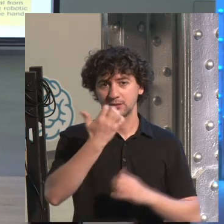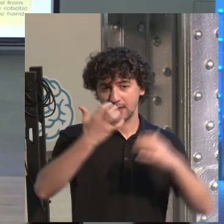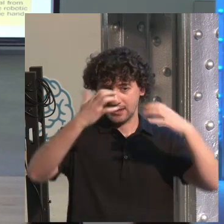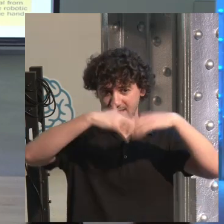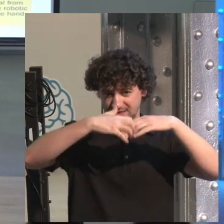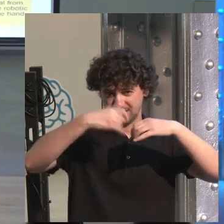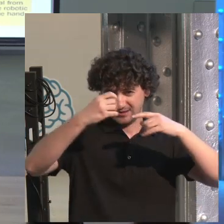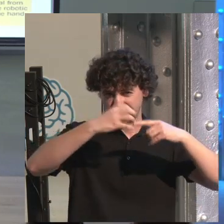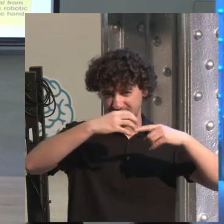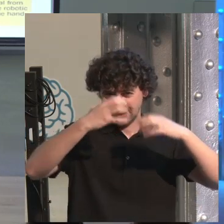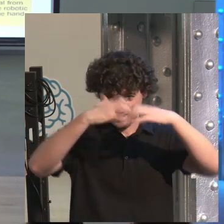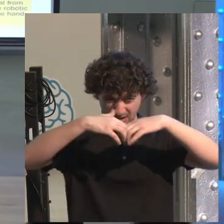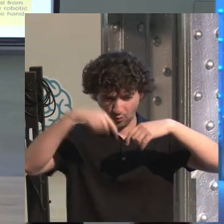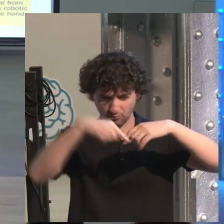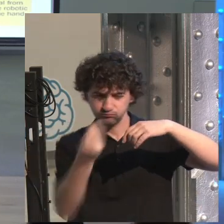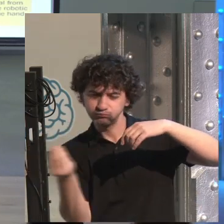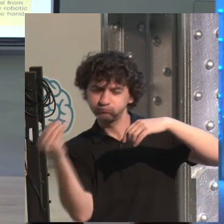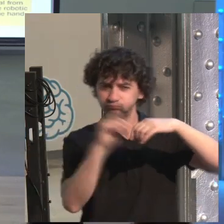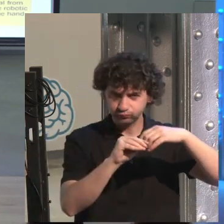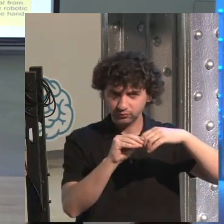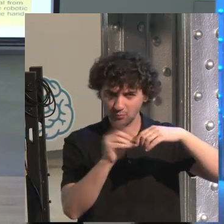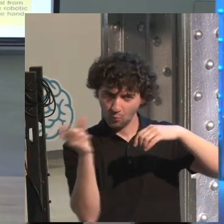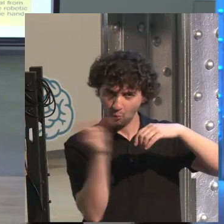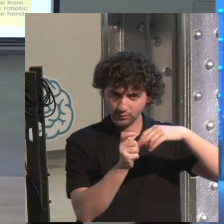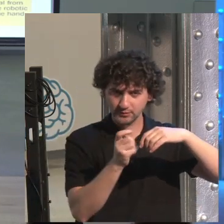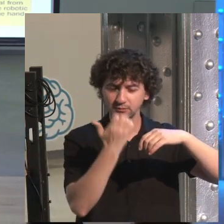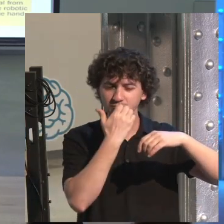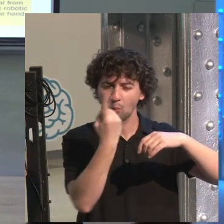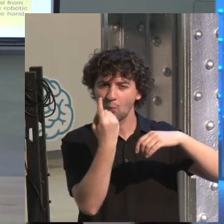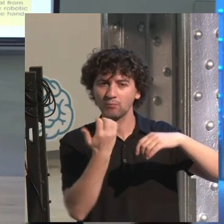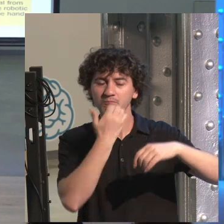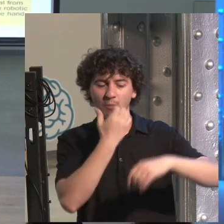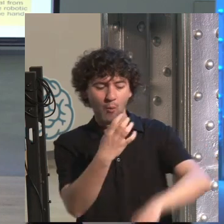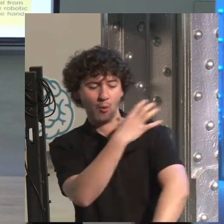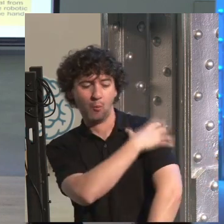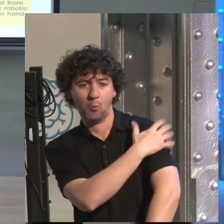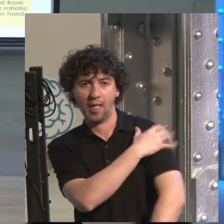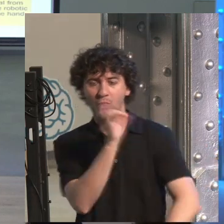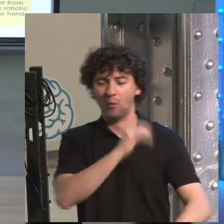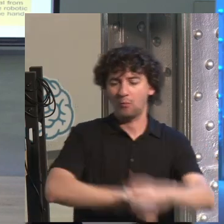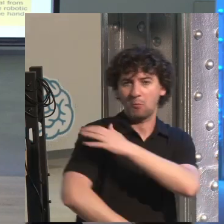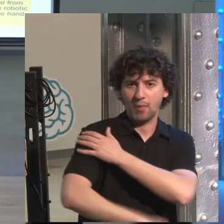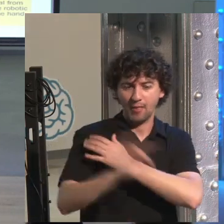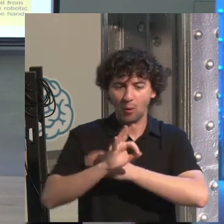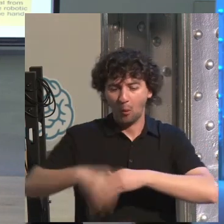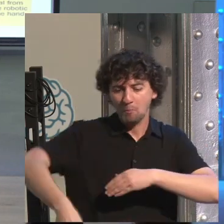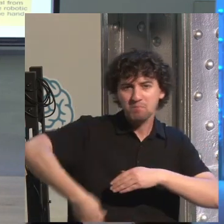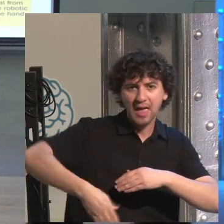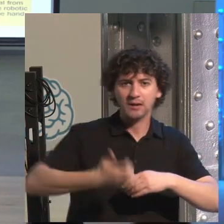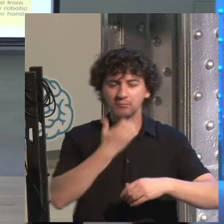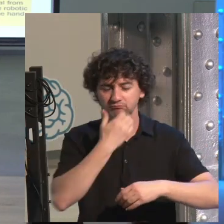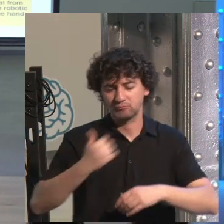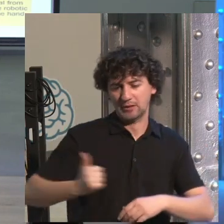neuronales, donde lo que se hace es poder controlar una prótesis, un brazo artificial o una pierna artificial, y de hecho se ha